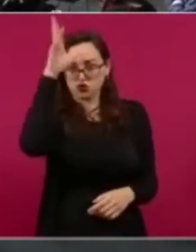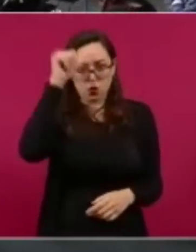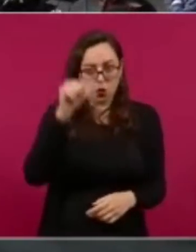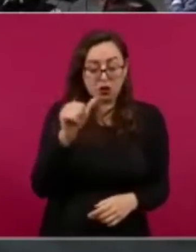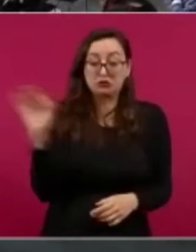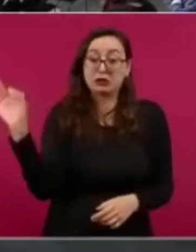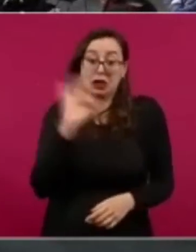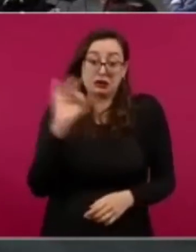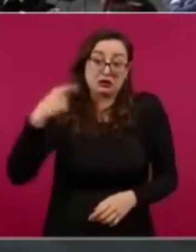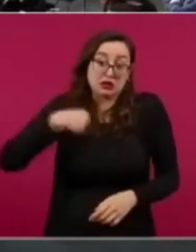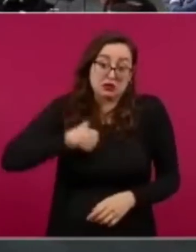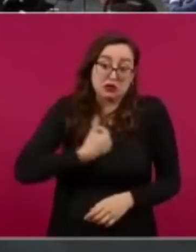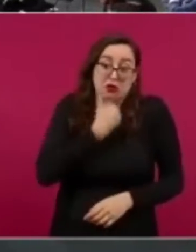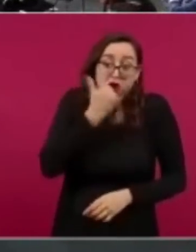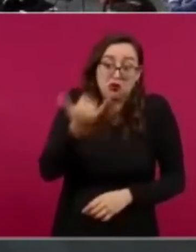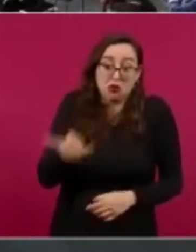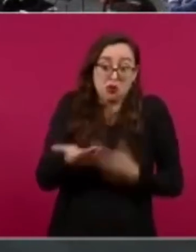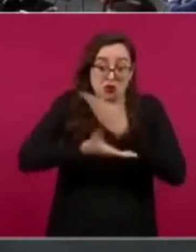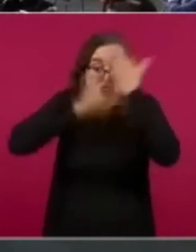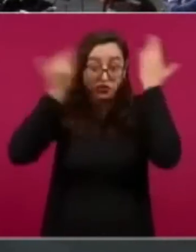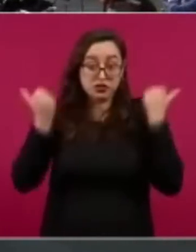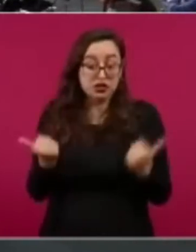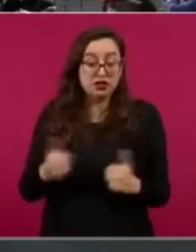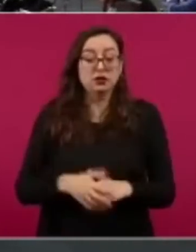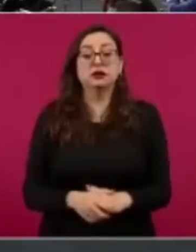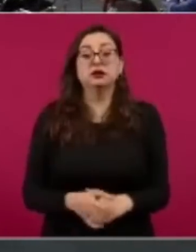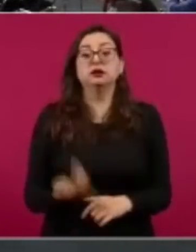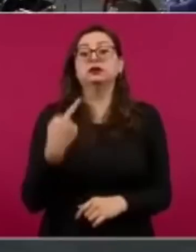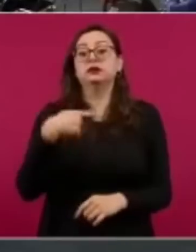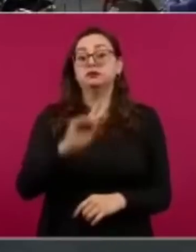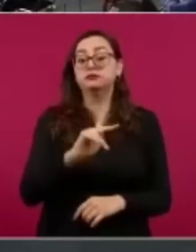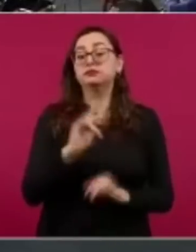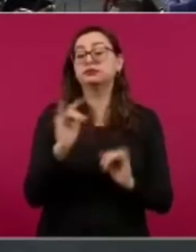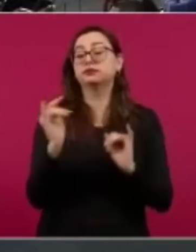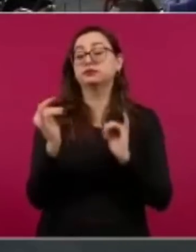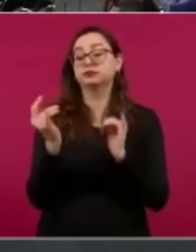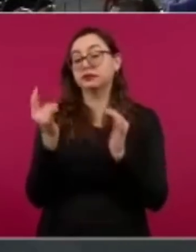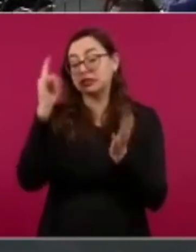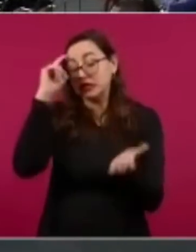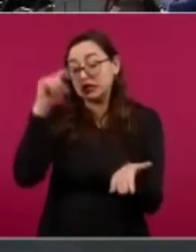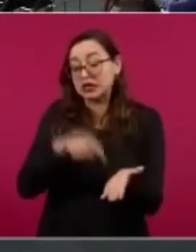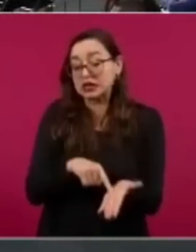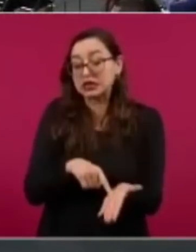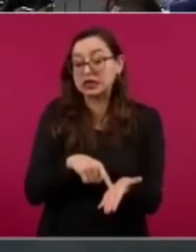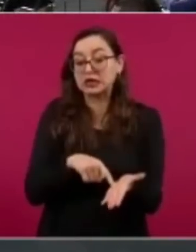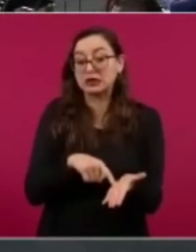mal me corrige, por favor. Y creo que también, bueno, pues